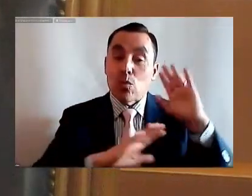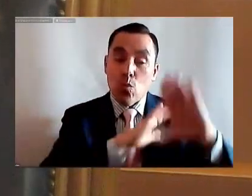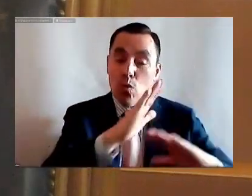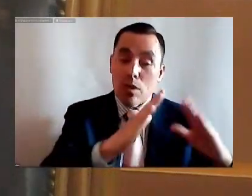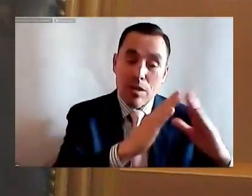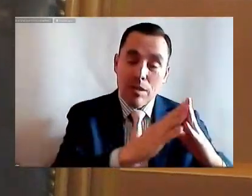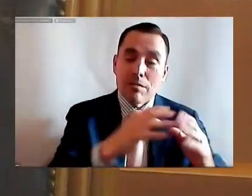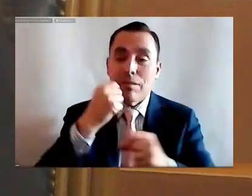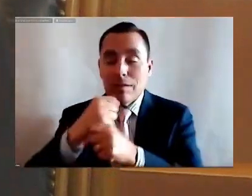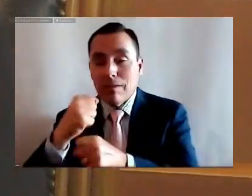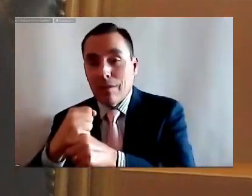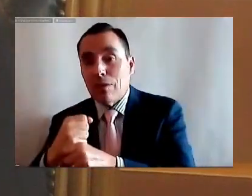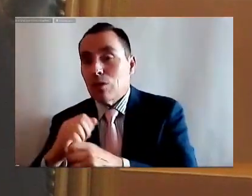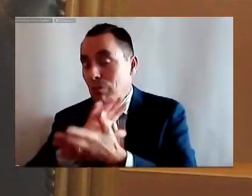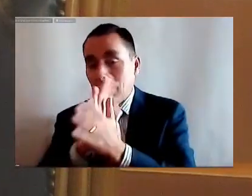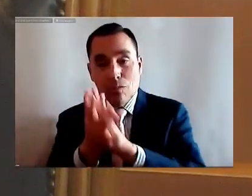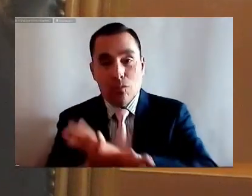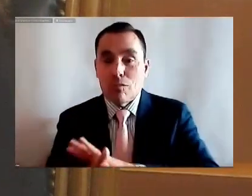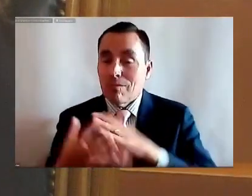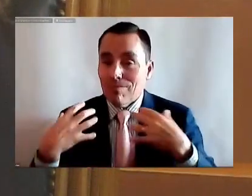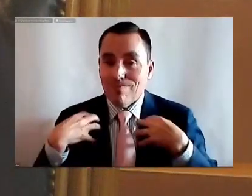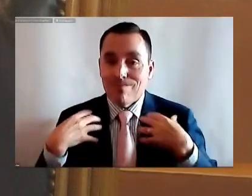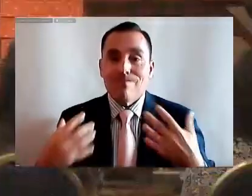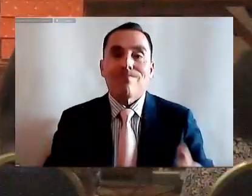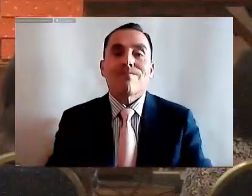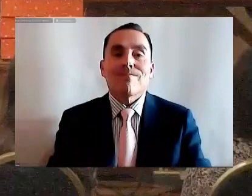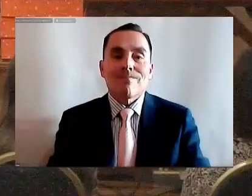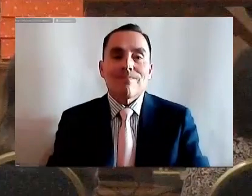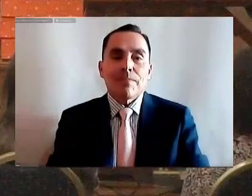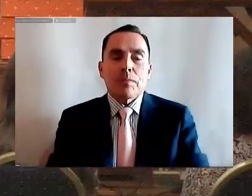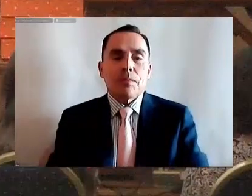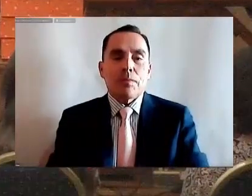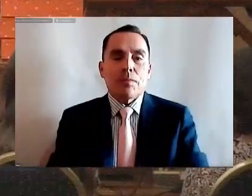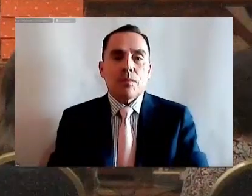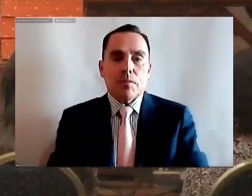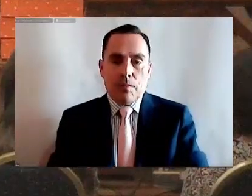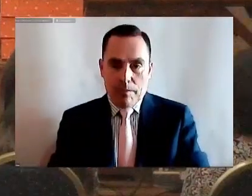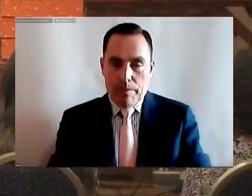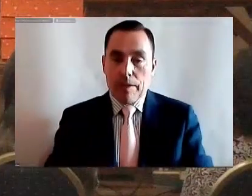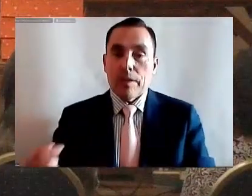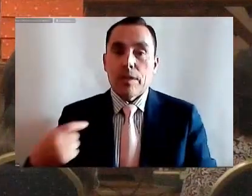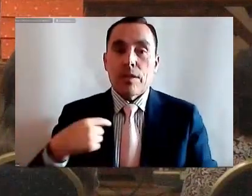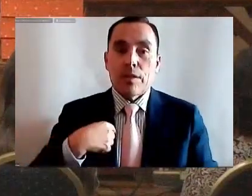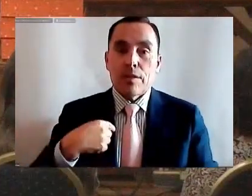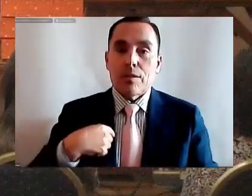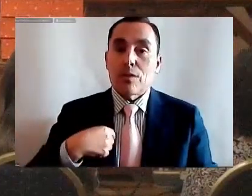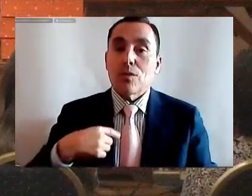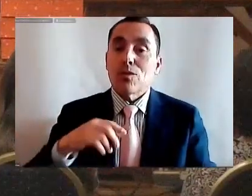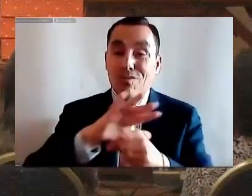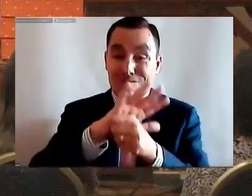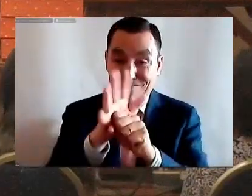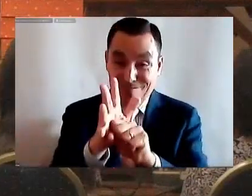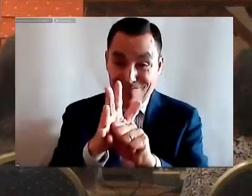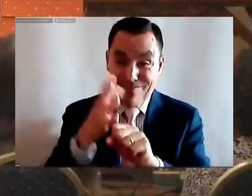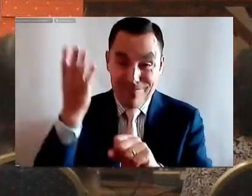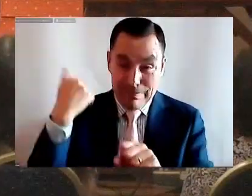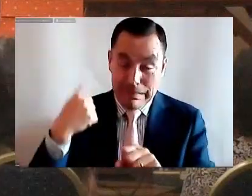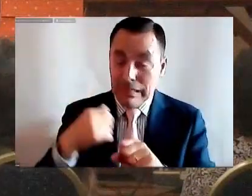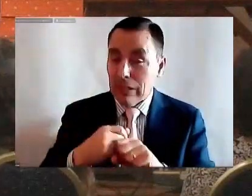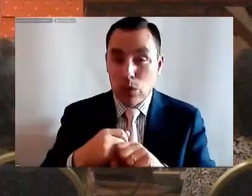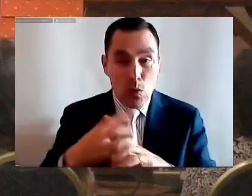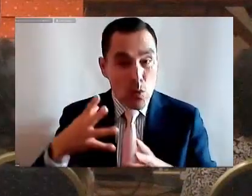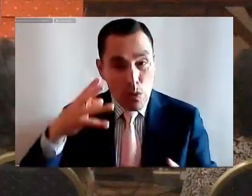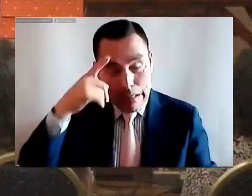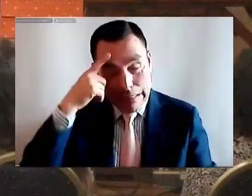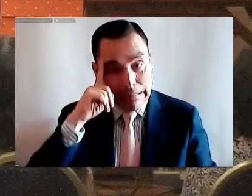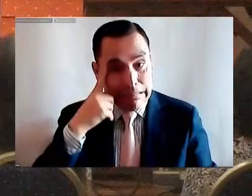de esos cuidados. Bueno, yo creo, sin duda, el COVID-19 fue algo muy terrible, pero